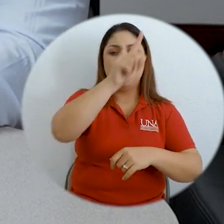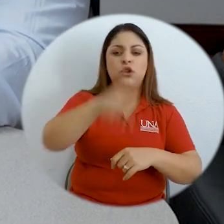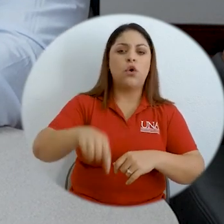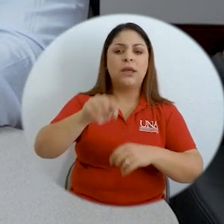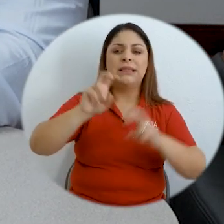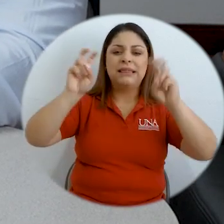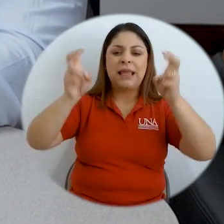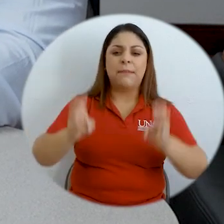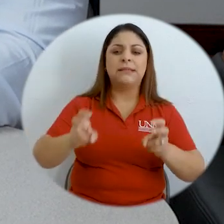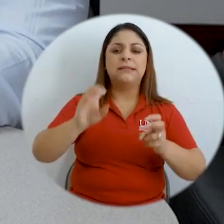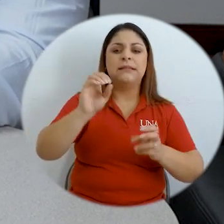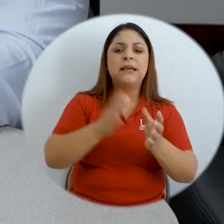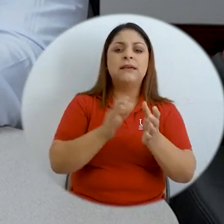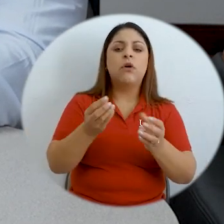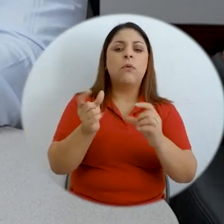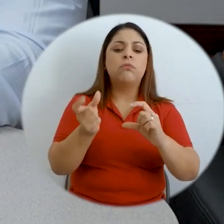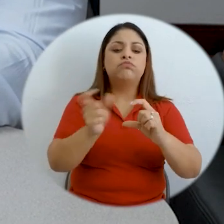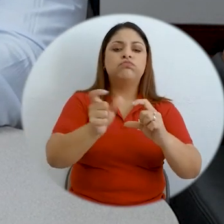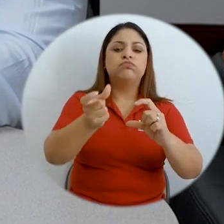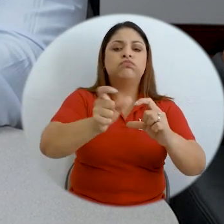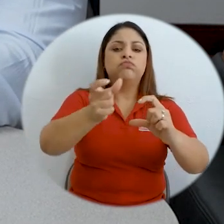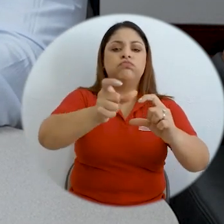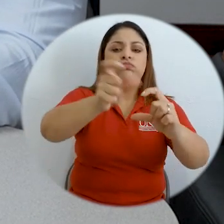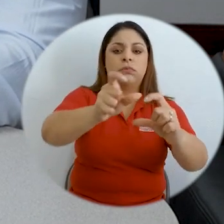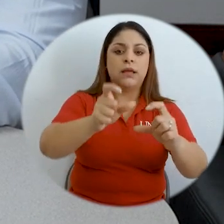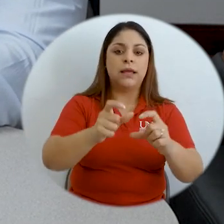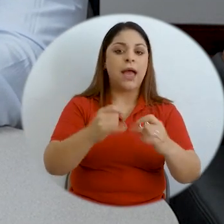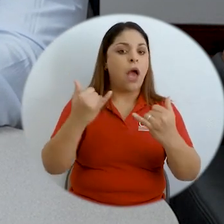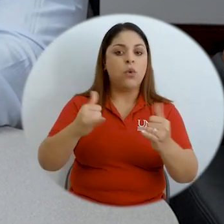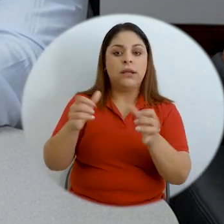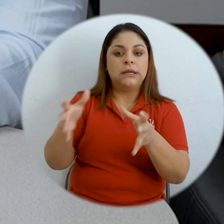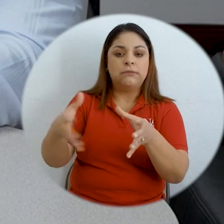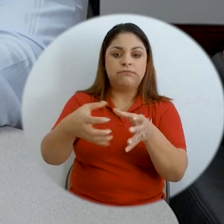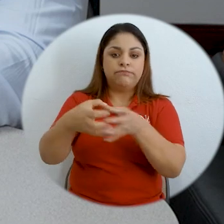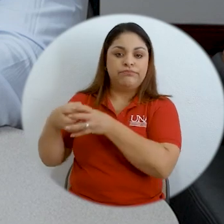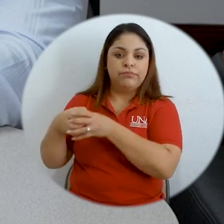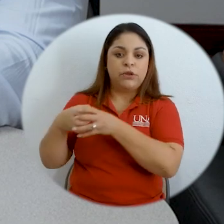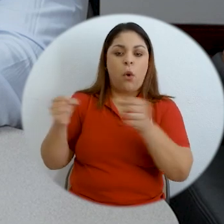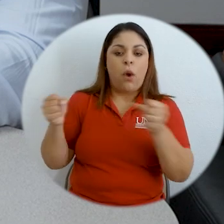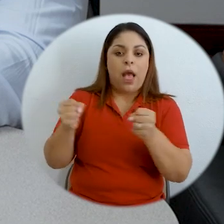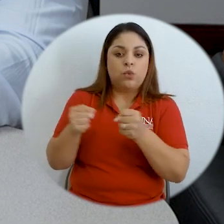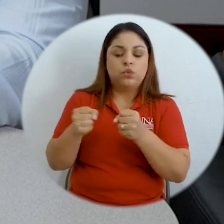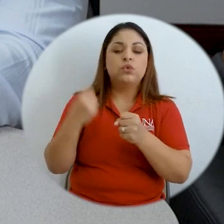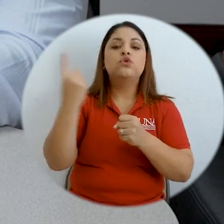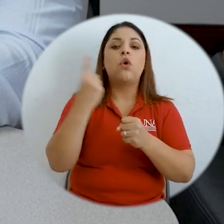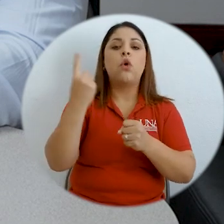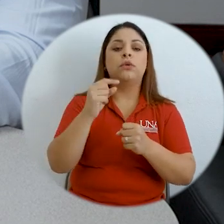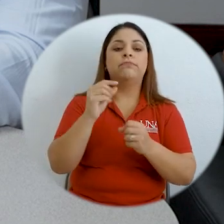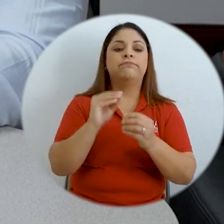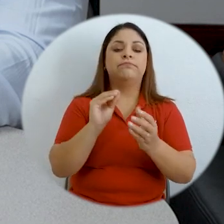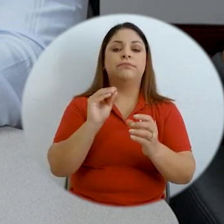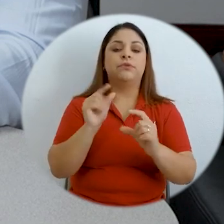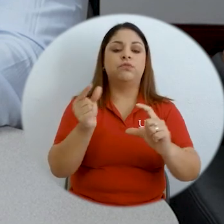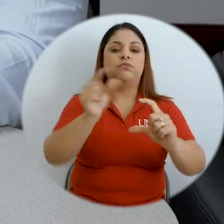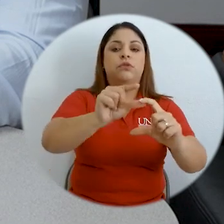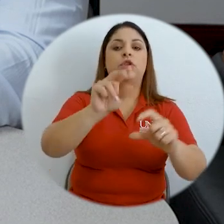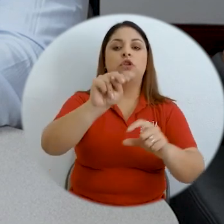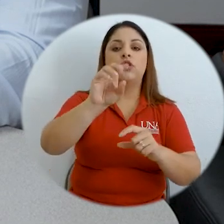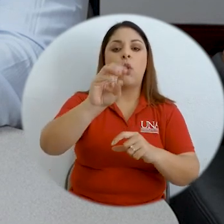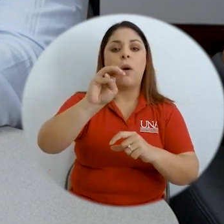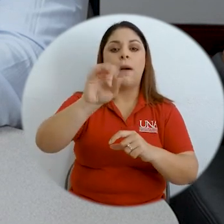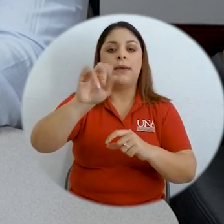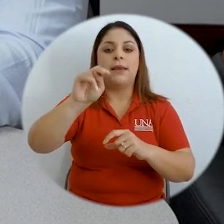eliminó todos los incentivos salariales y se dejaron congelados. Se aplicó medidas donde